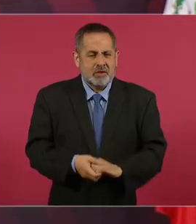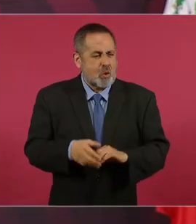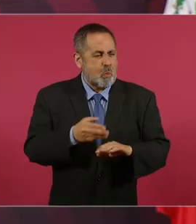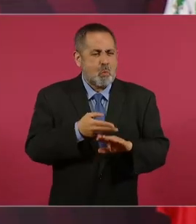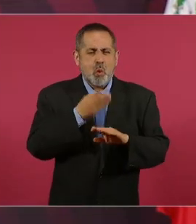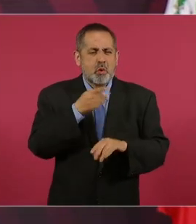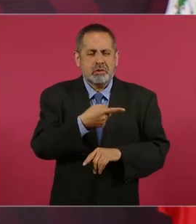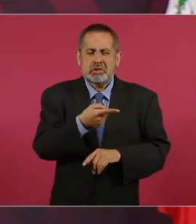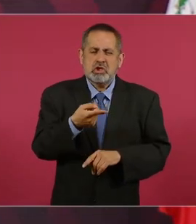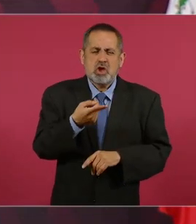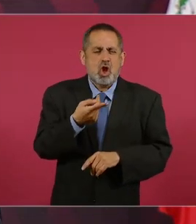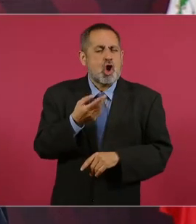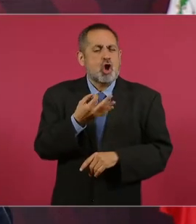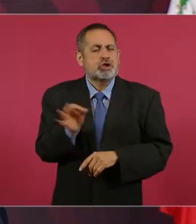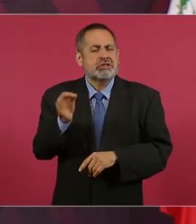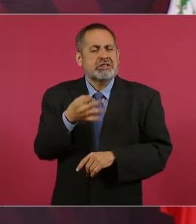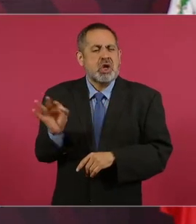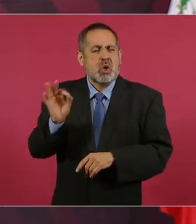majadero.